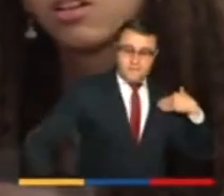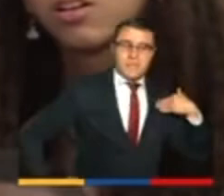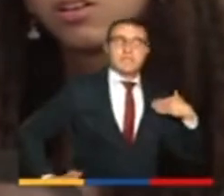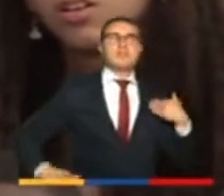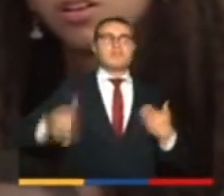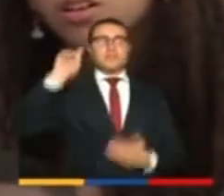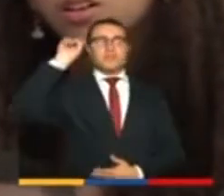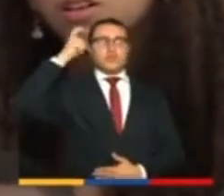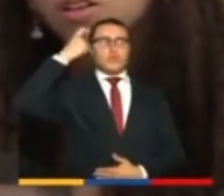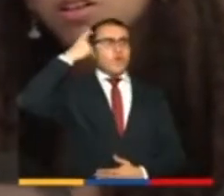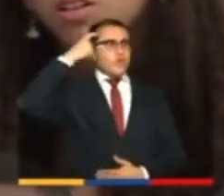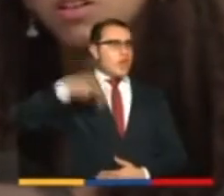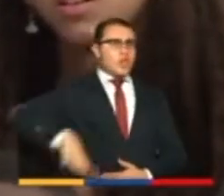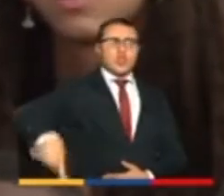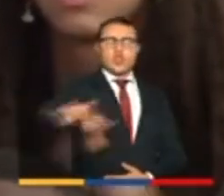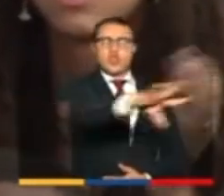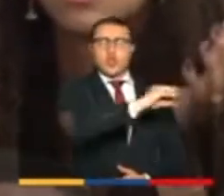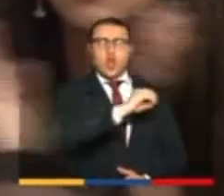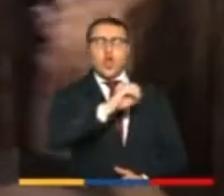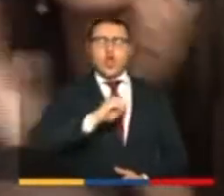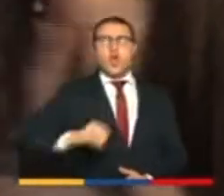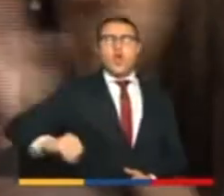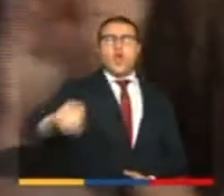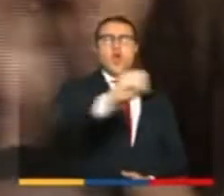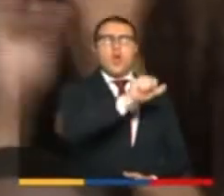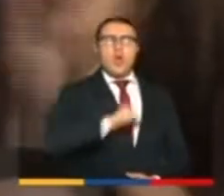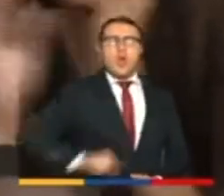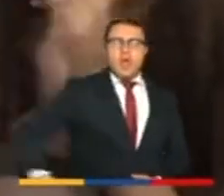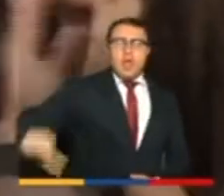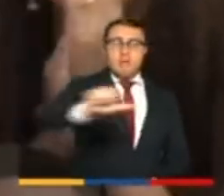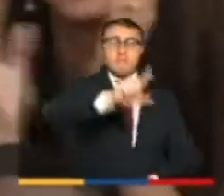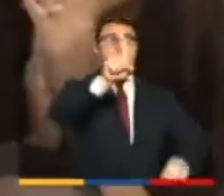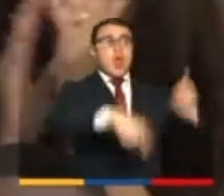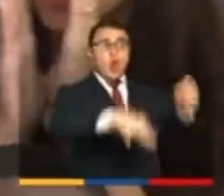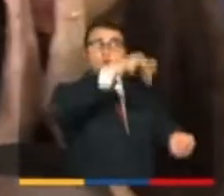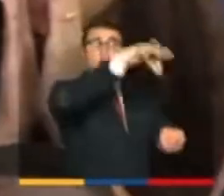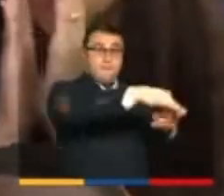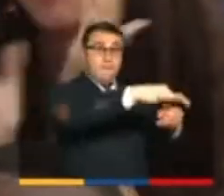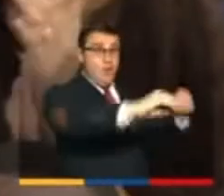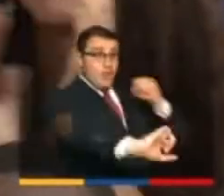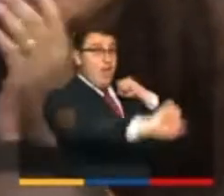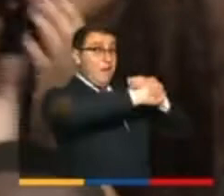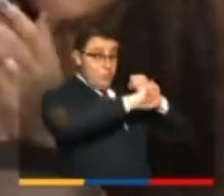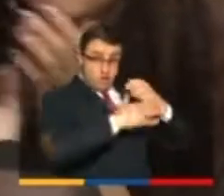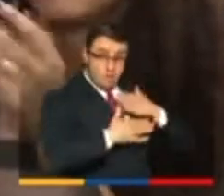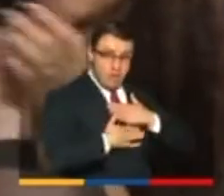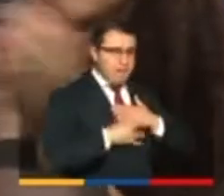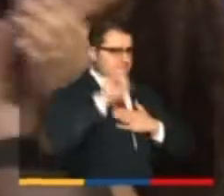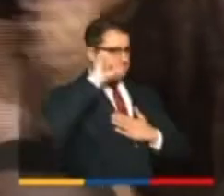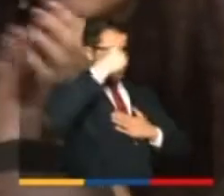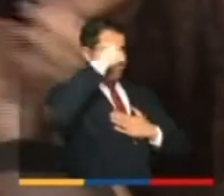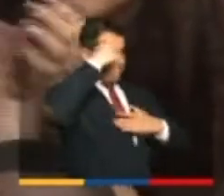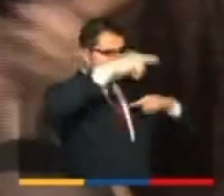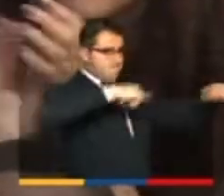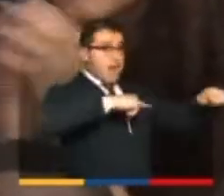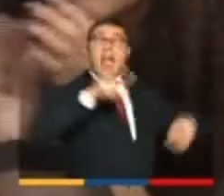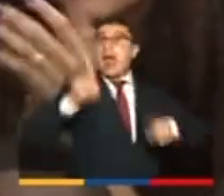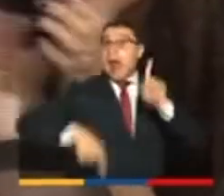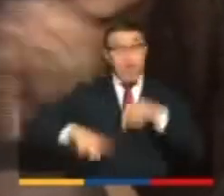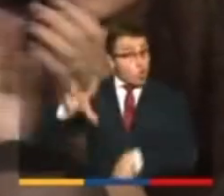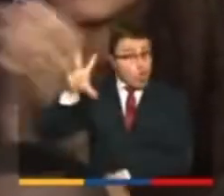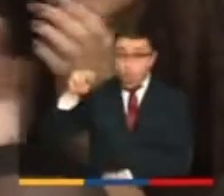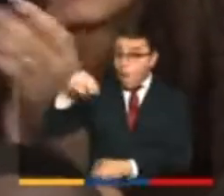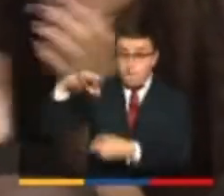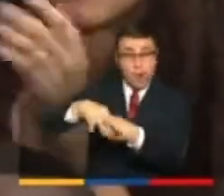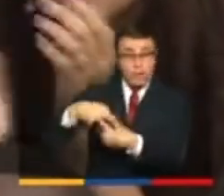todas y para todos tanto los que votaron por mí como los que no votaron por mí